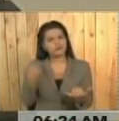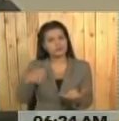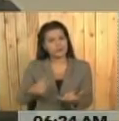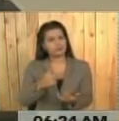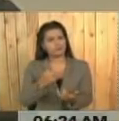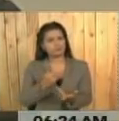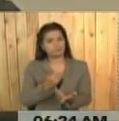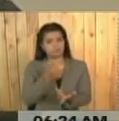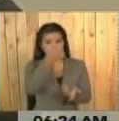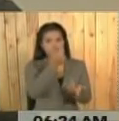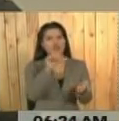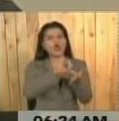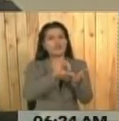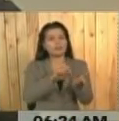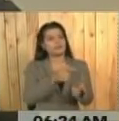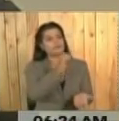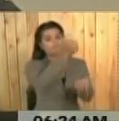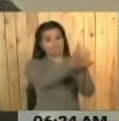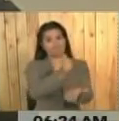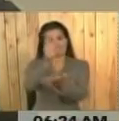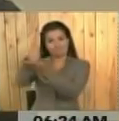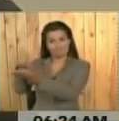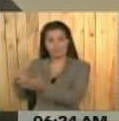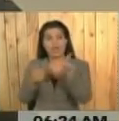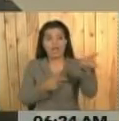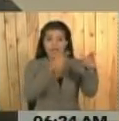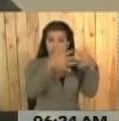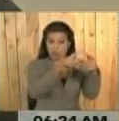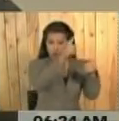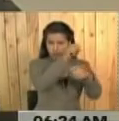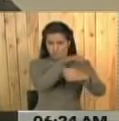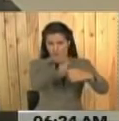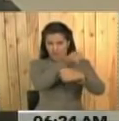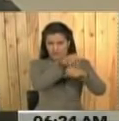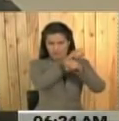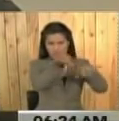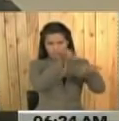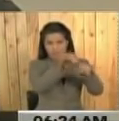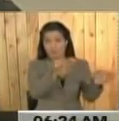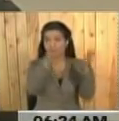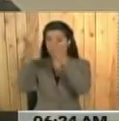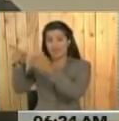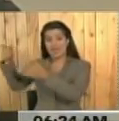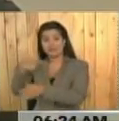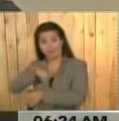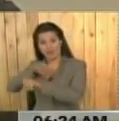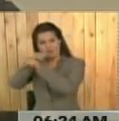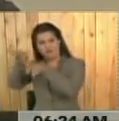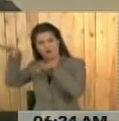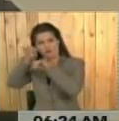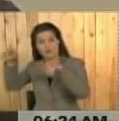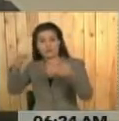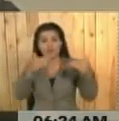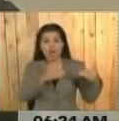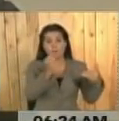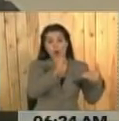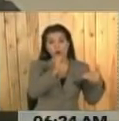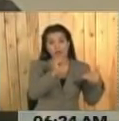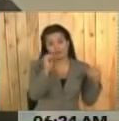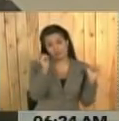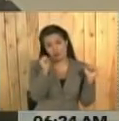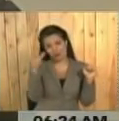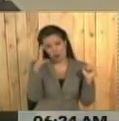centro tiene varios centros uno en Estados Unidos uno en en España uno en Bogotá y el otro aquí en Caracas son